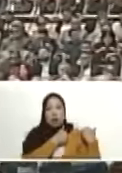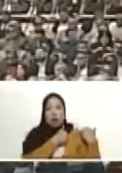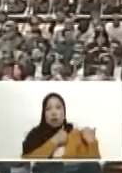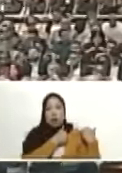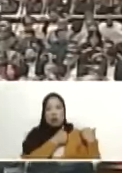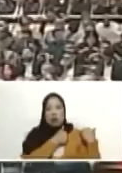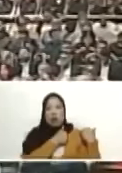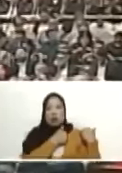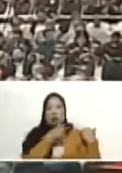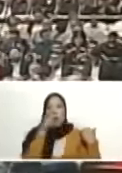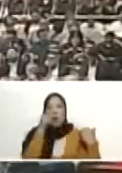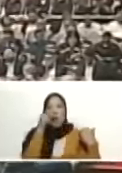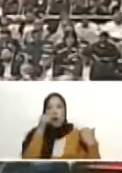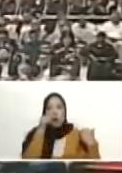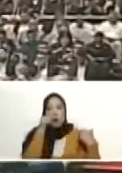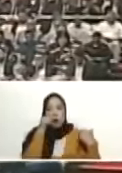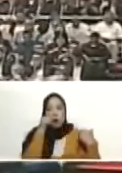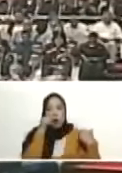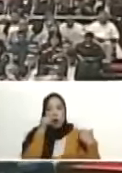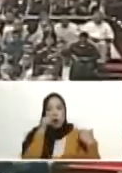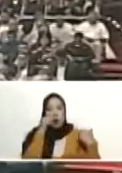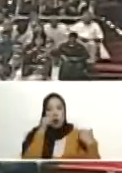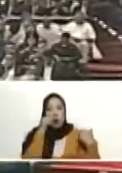Harrison Benjamin,